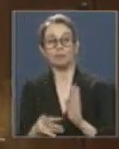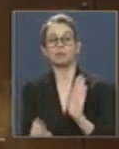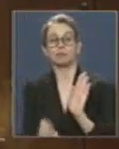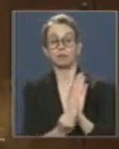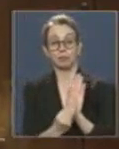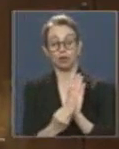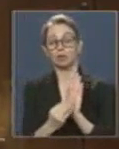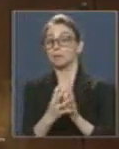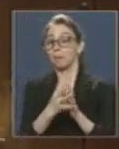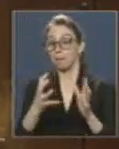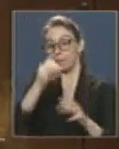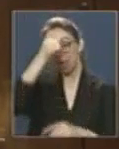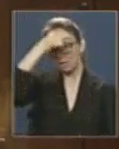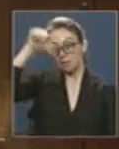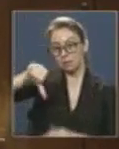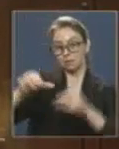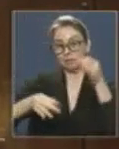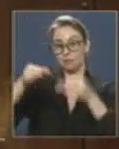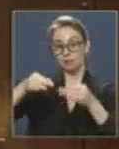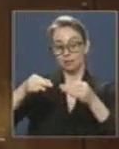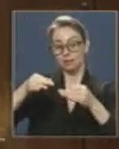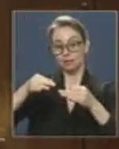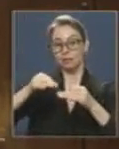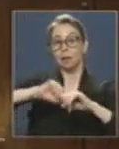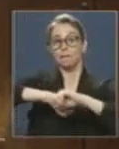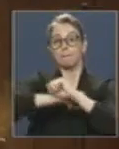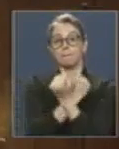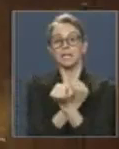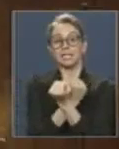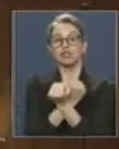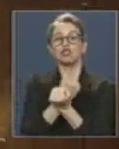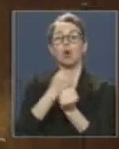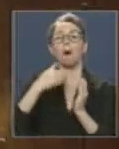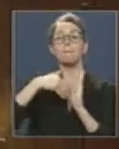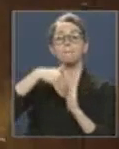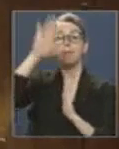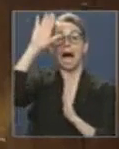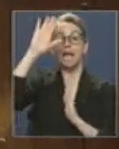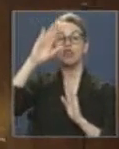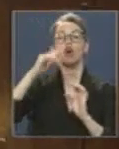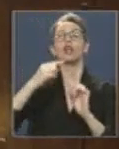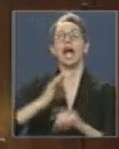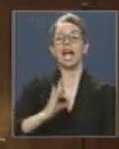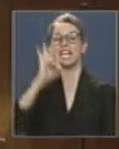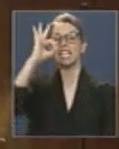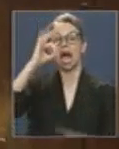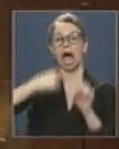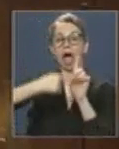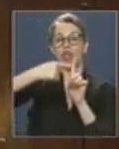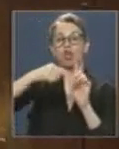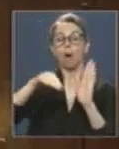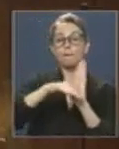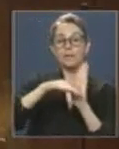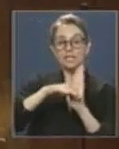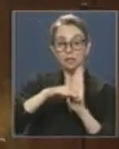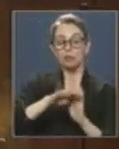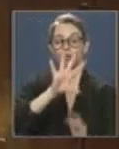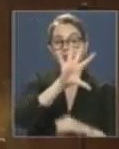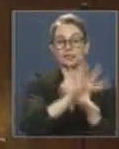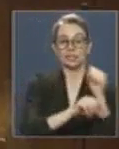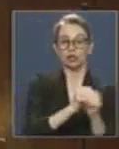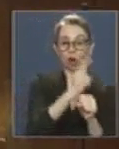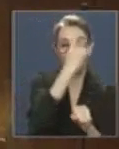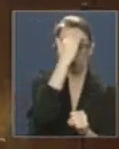asignándole una mayor penalidad que alcanza el presidio mayor en su grado mínimo, o sea, de 5 años y